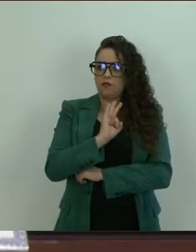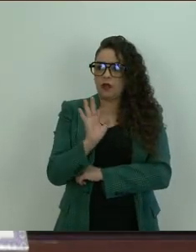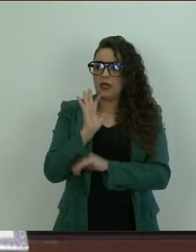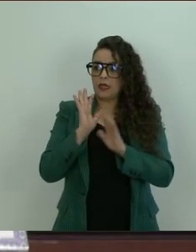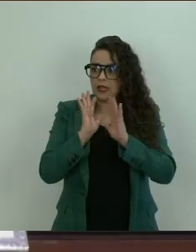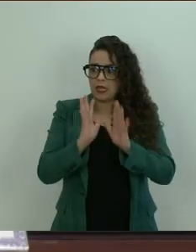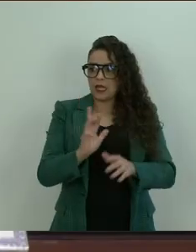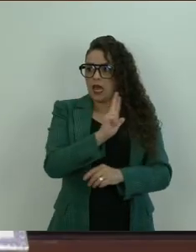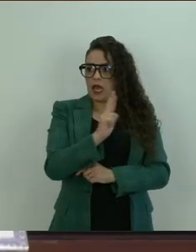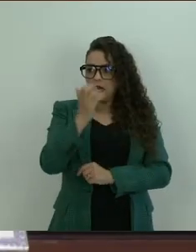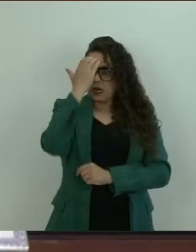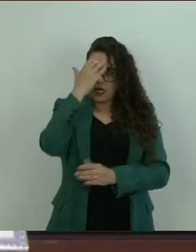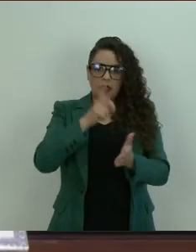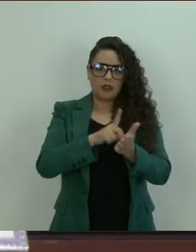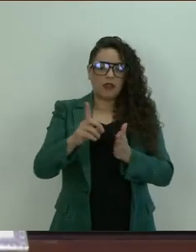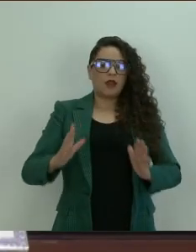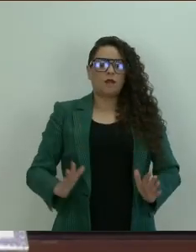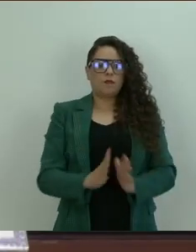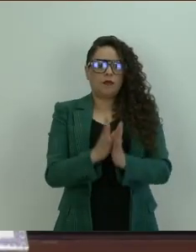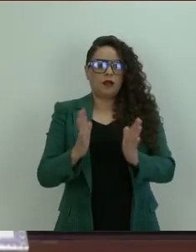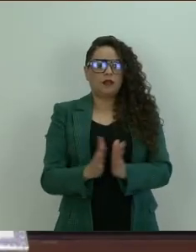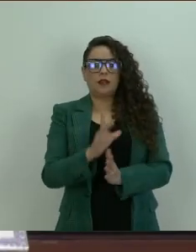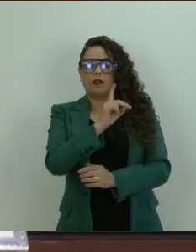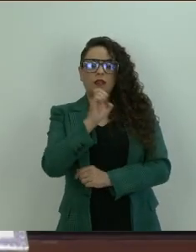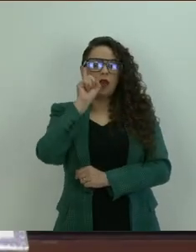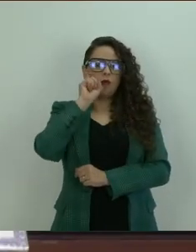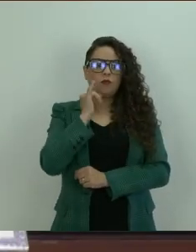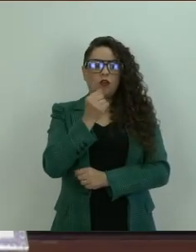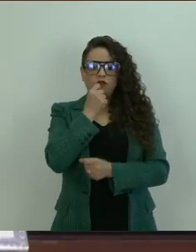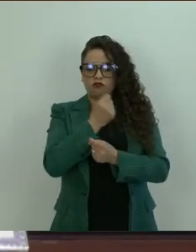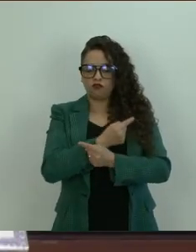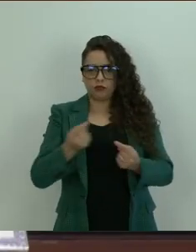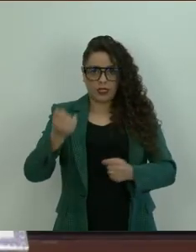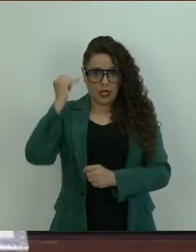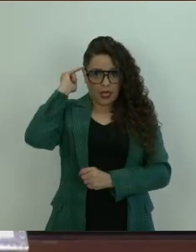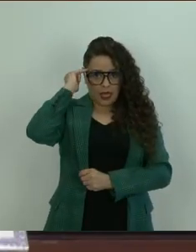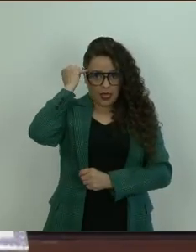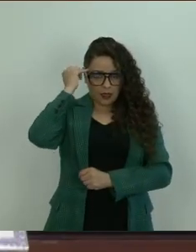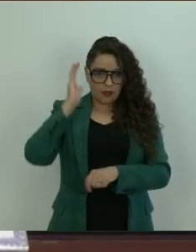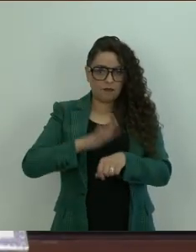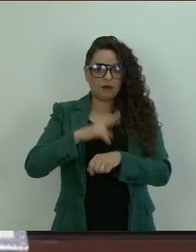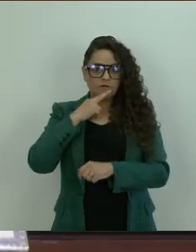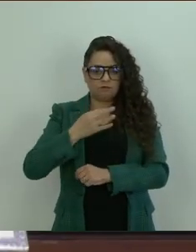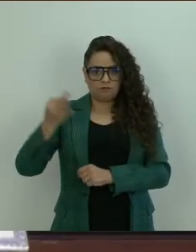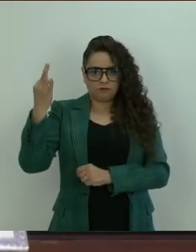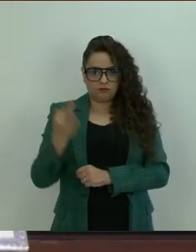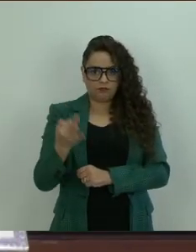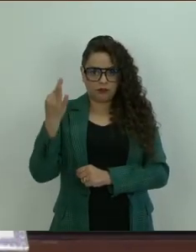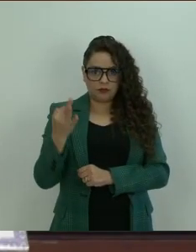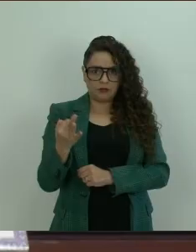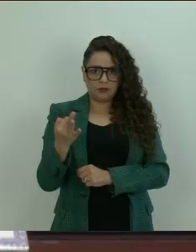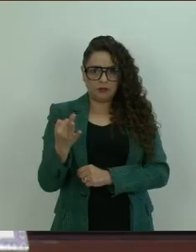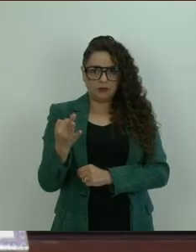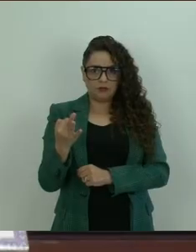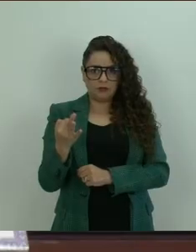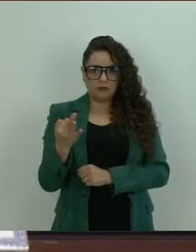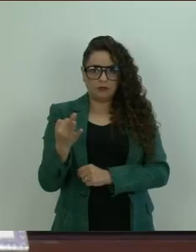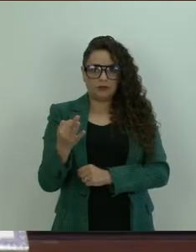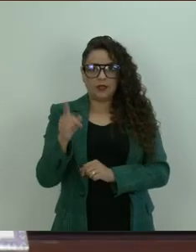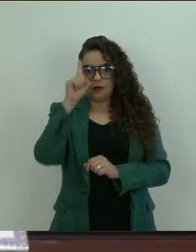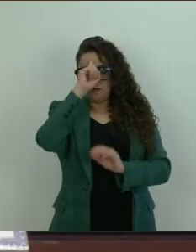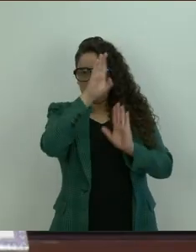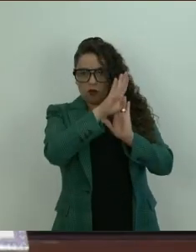reconocimiento de los derechos y la participación efectiva de las mujeres y las niñas indígenas en el lenguaje que empleamos, en las políticas